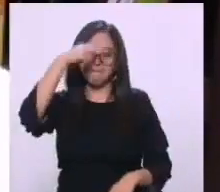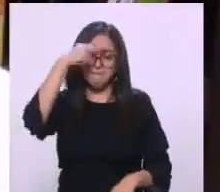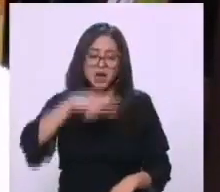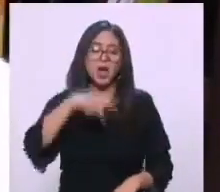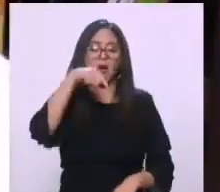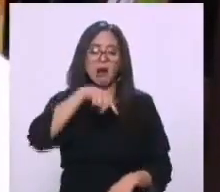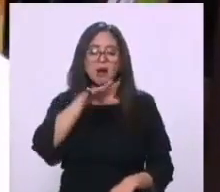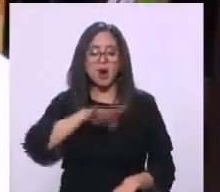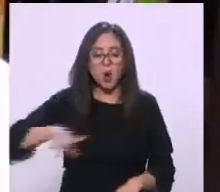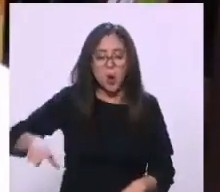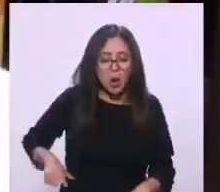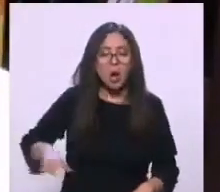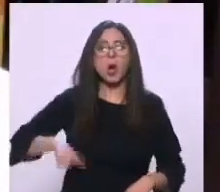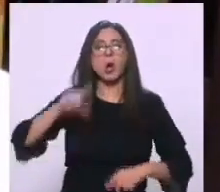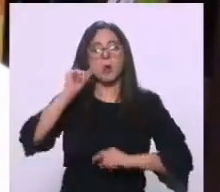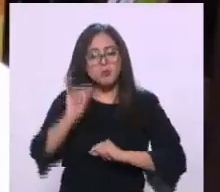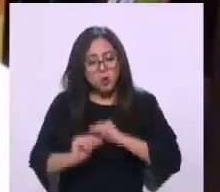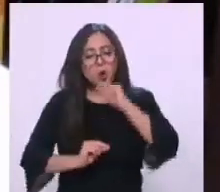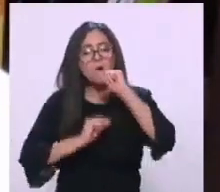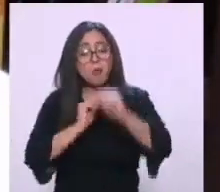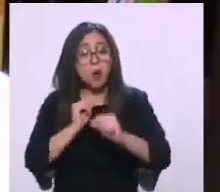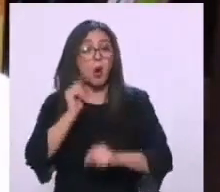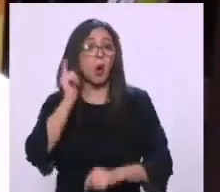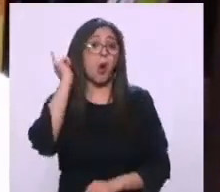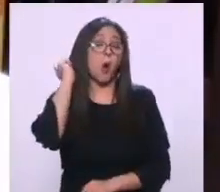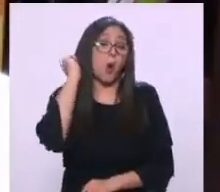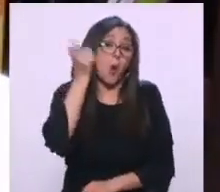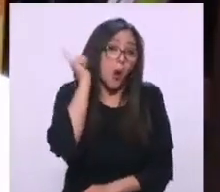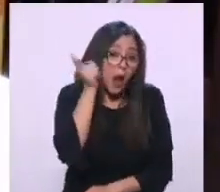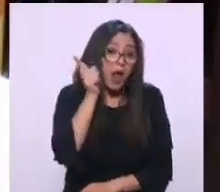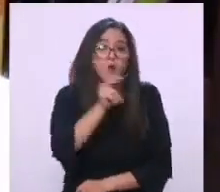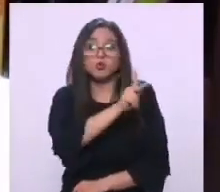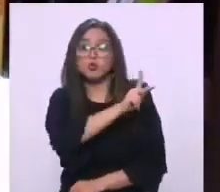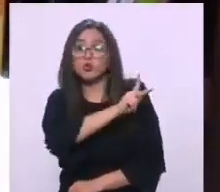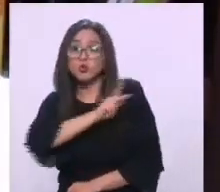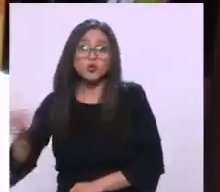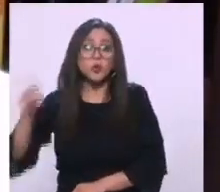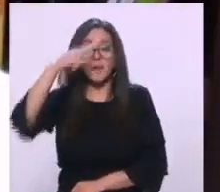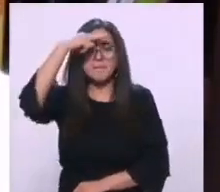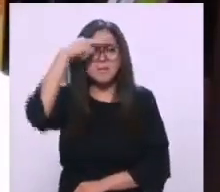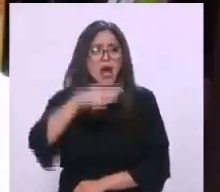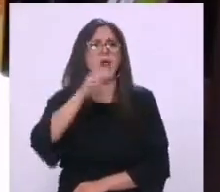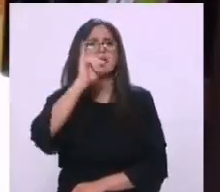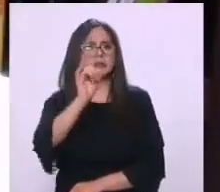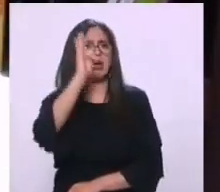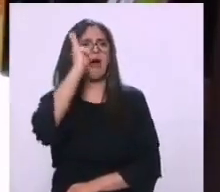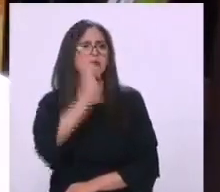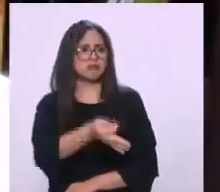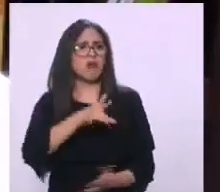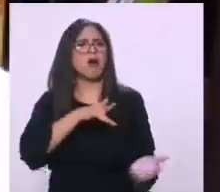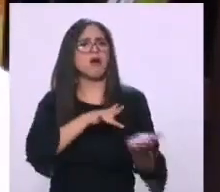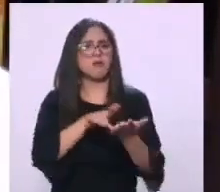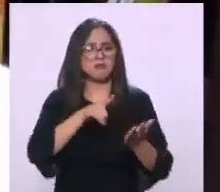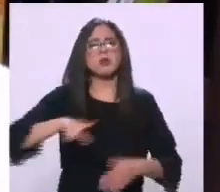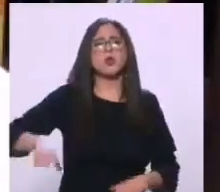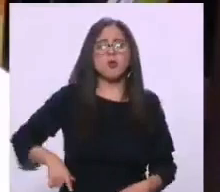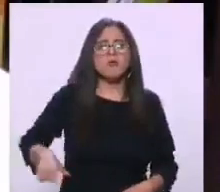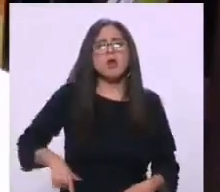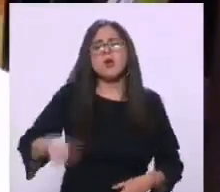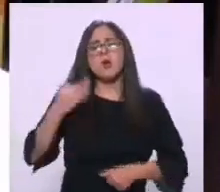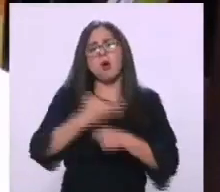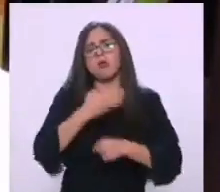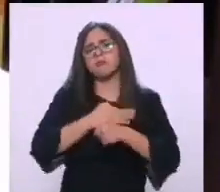esfuerzo. Se desearía que todos los mexicanos se sumaran al gobierno en esta situación complicada.